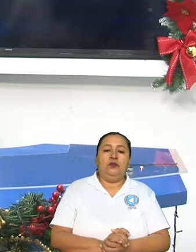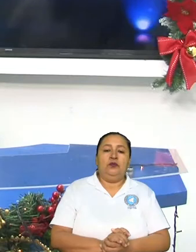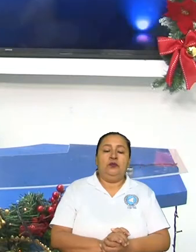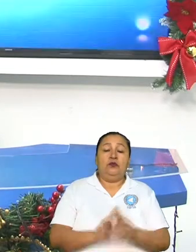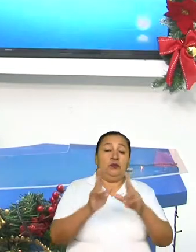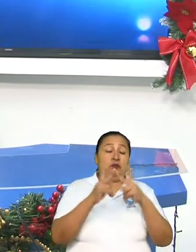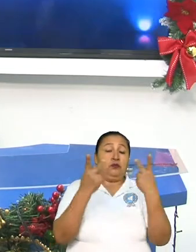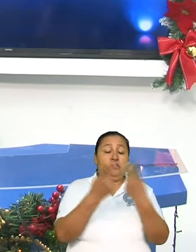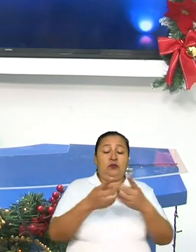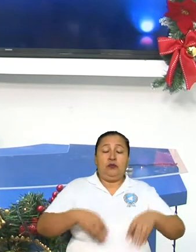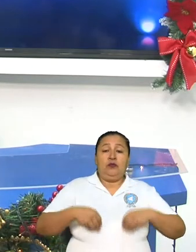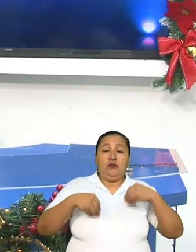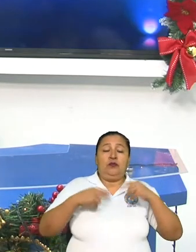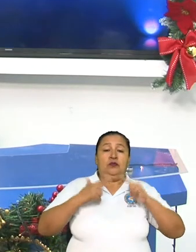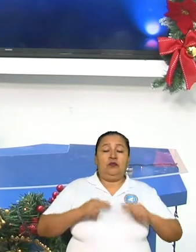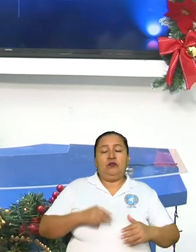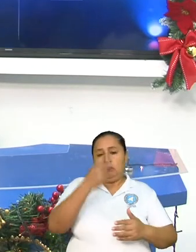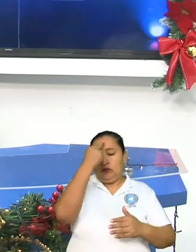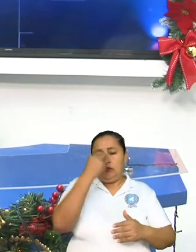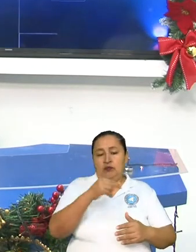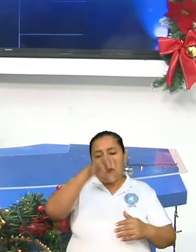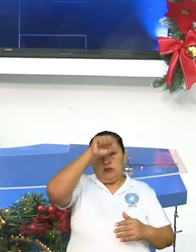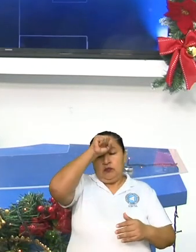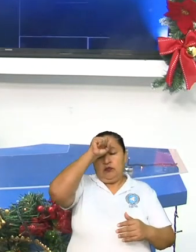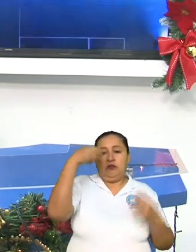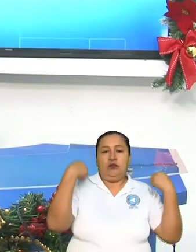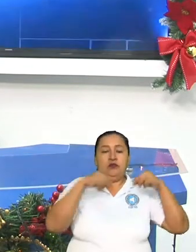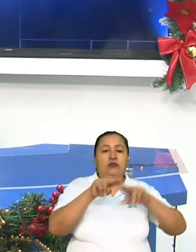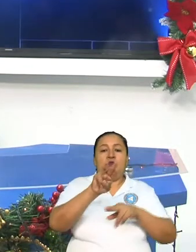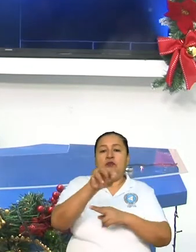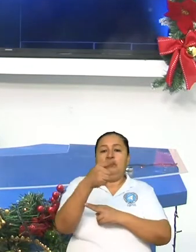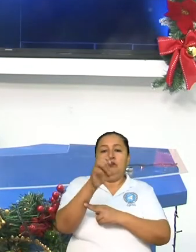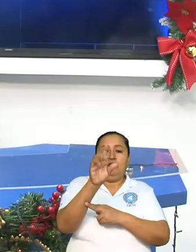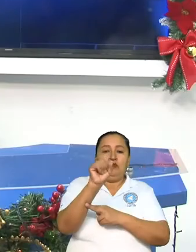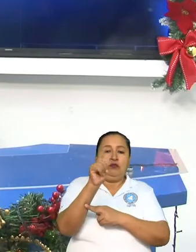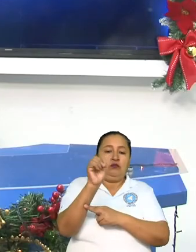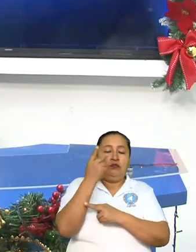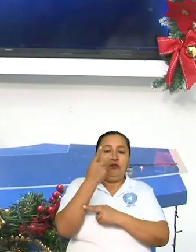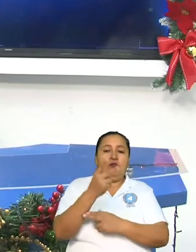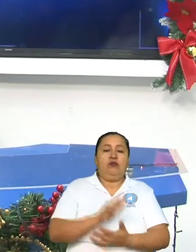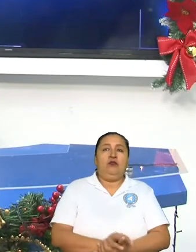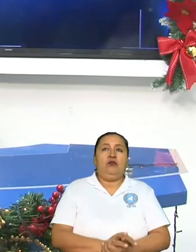El pueblo de Juigalpa Chontales rindió homenaje a la memoria inmortal del maestro Miguel de Castilla. Veamos.